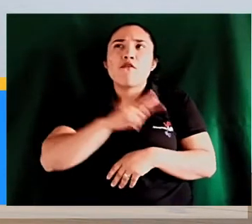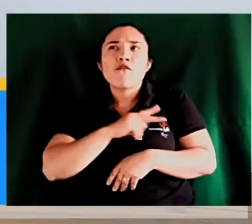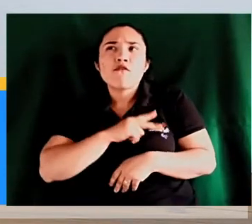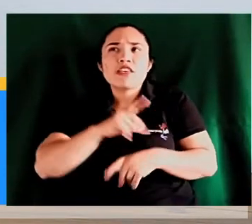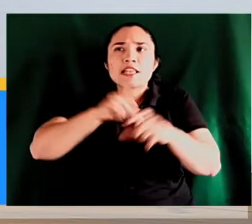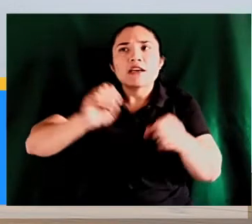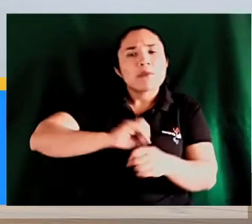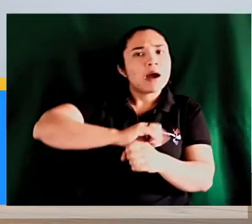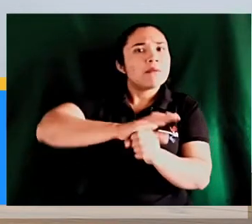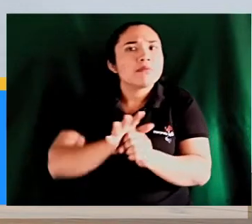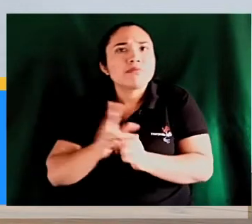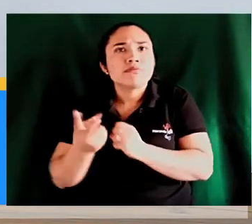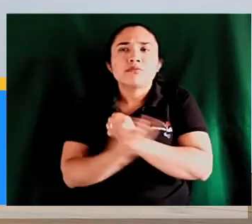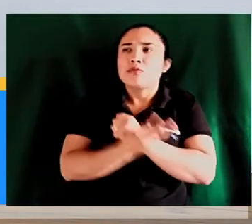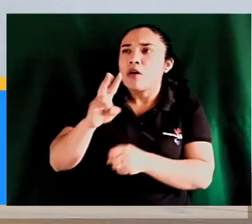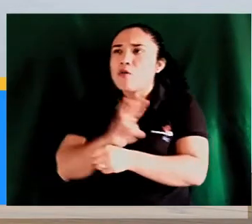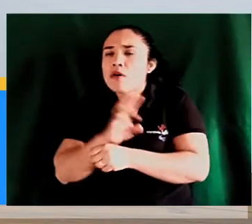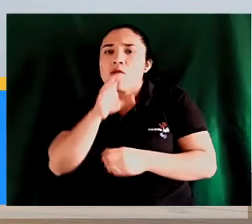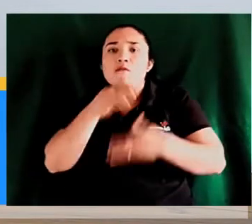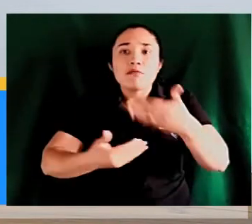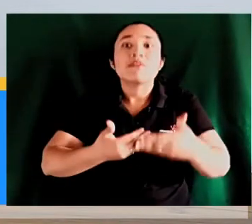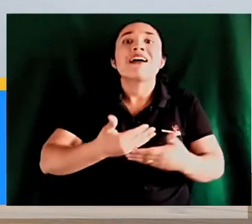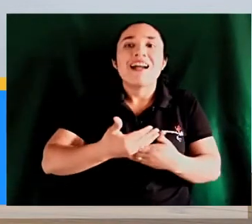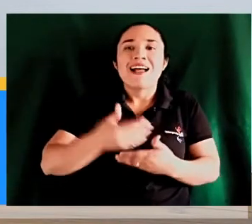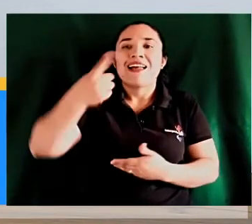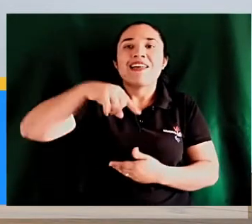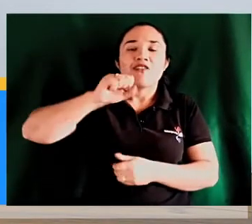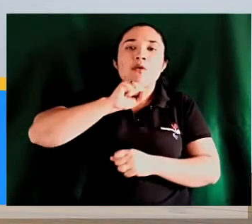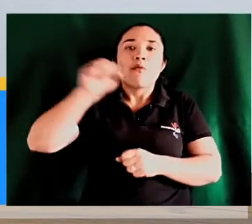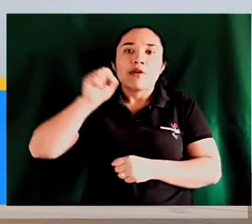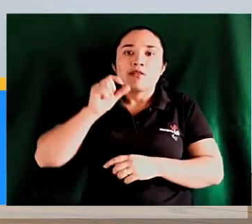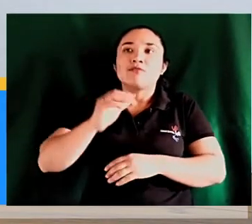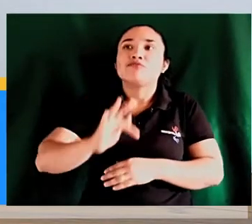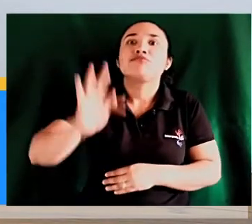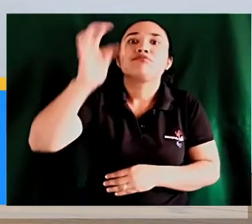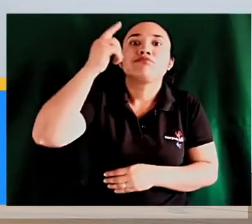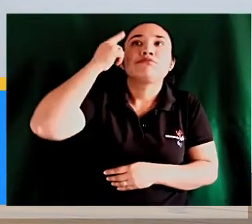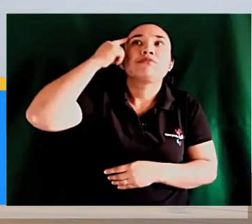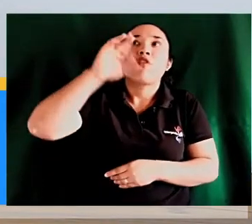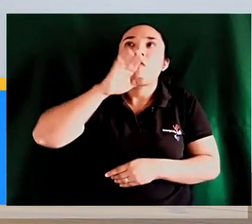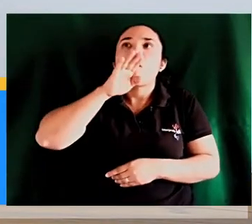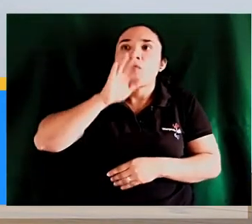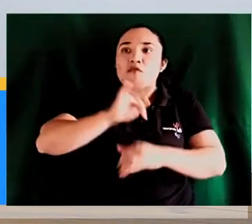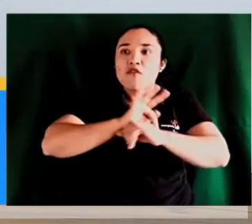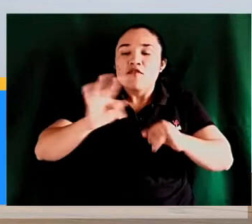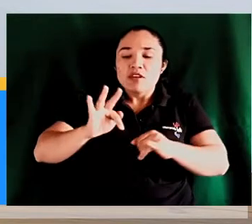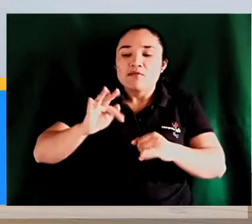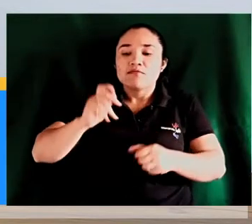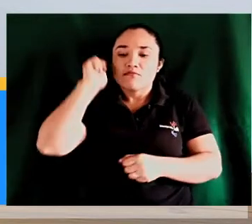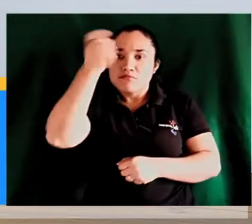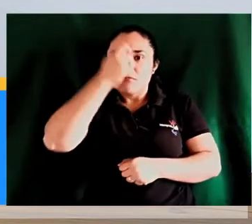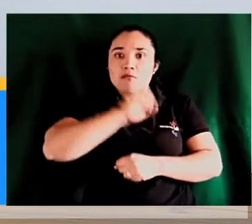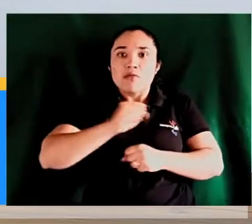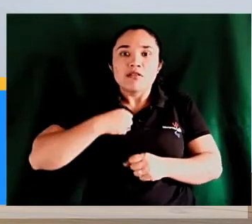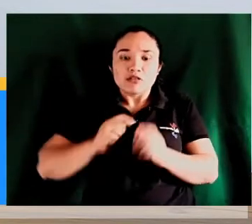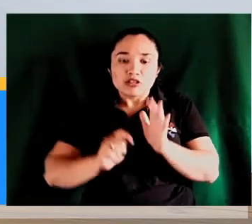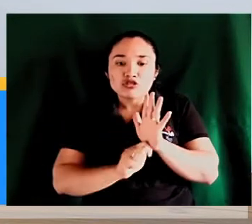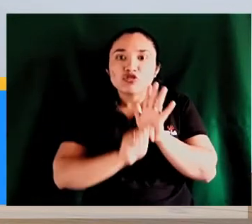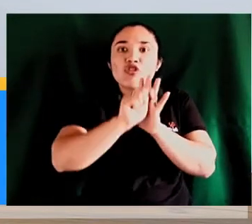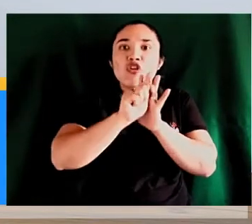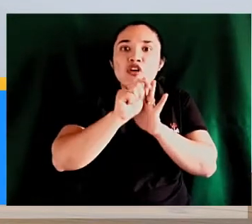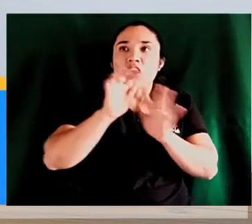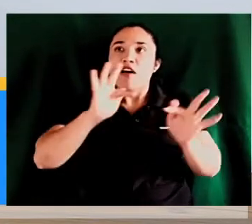acomodarnos al nuevo modo de vida estos estudiantes cuando terminen la carrera puedan sin duda alguna apoyado en la alta